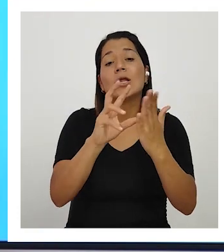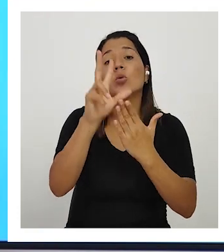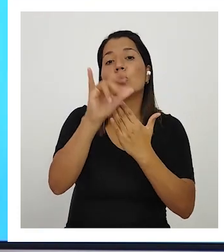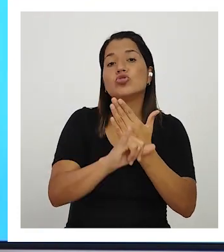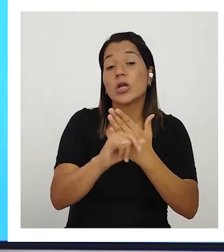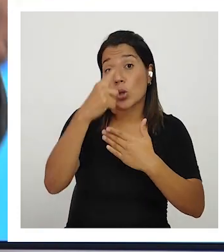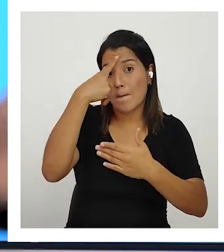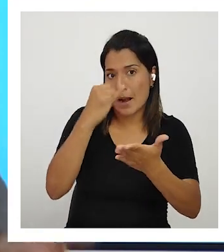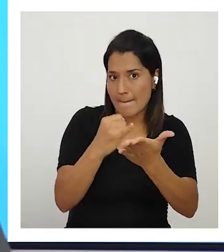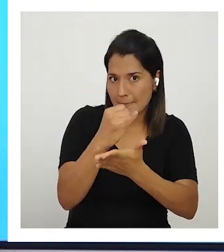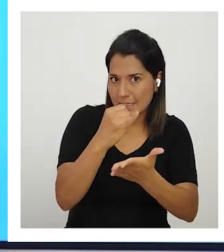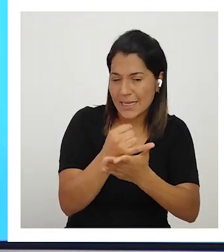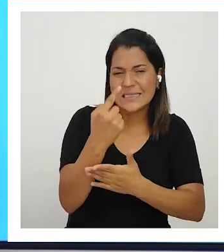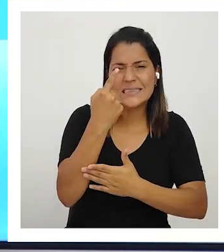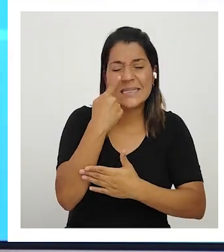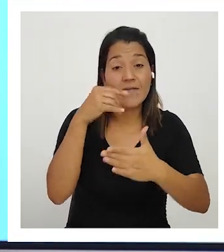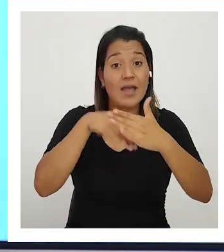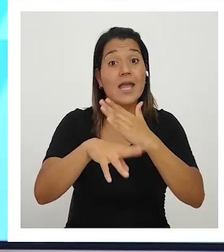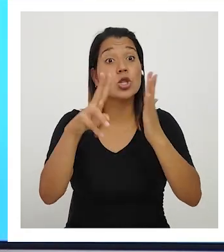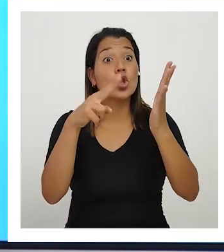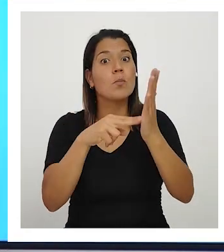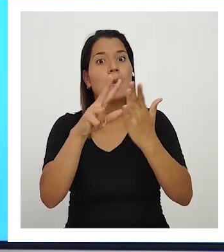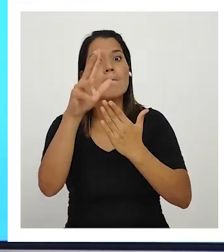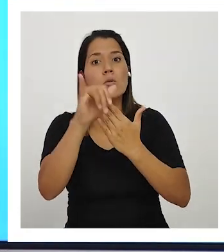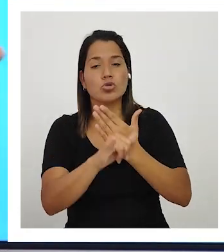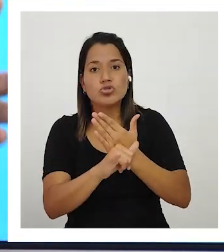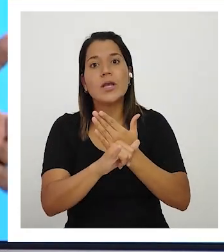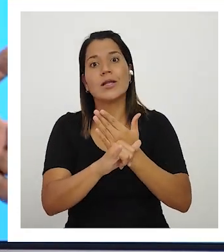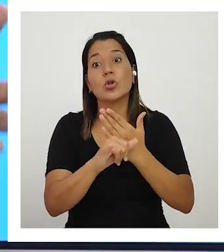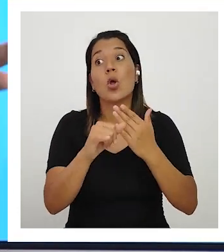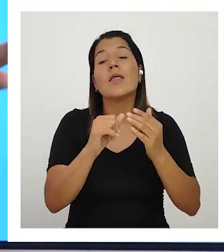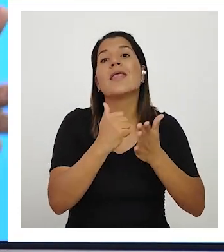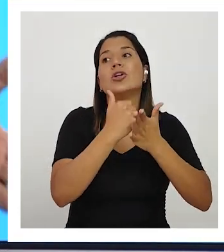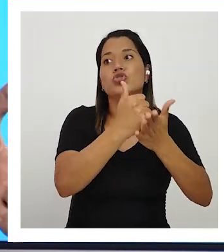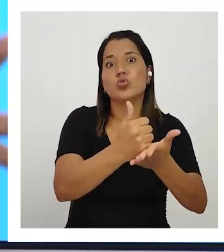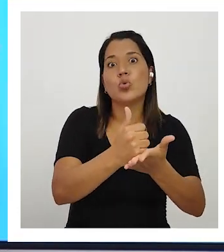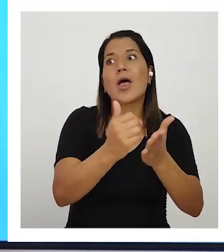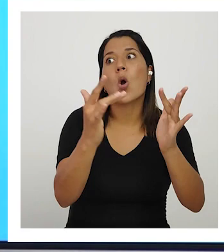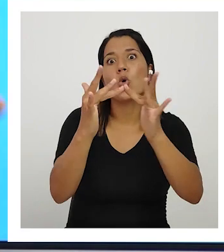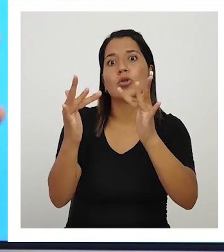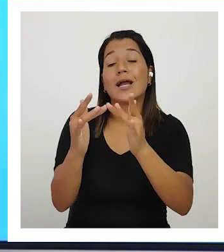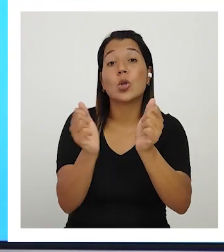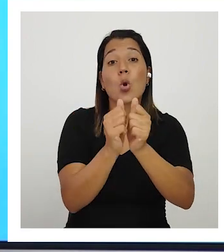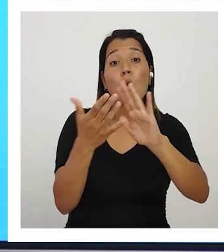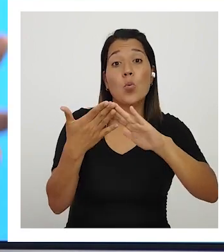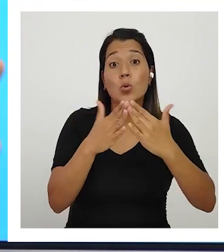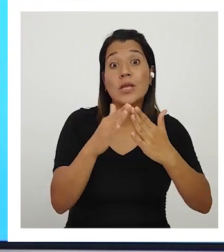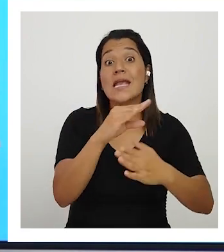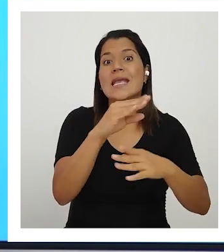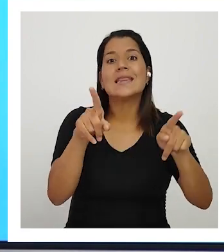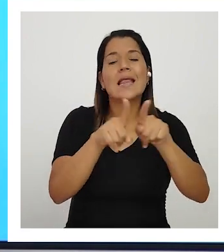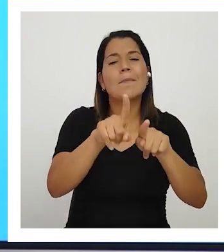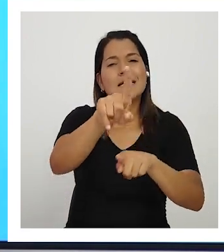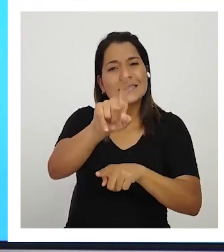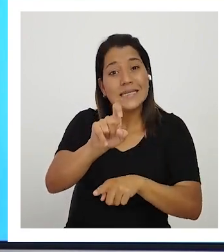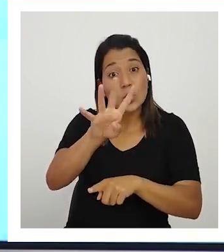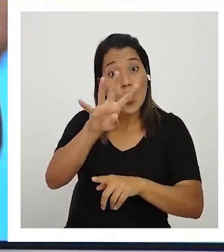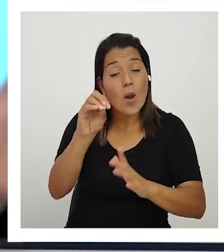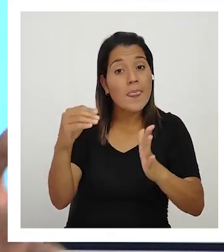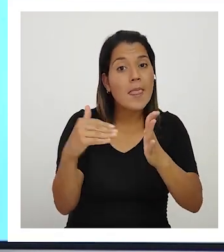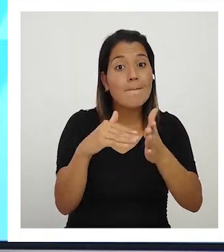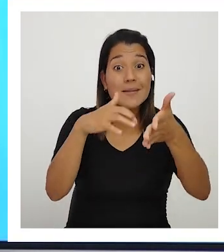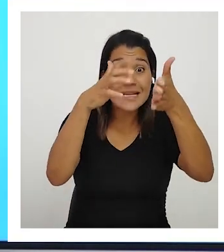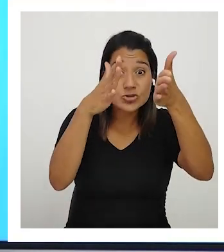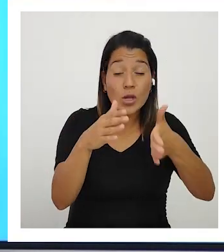se ve en los más de 2.000 proyectos de extensión y eso se ve en los 140.000 estudiantes que hoy están distribuidos en